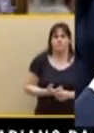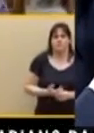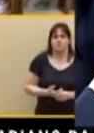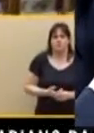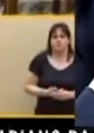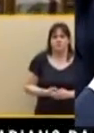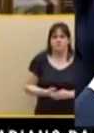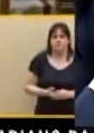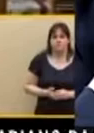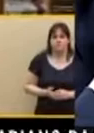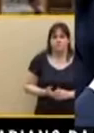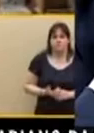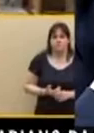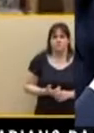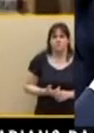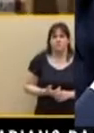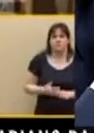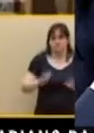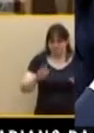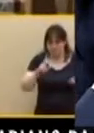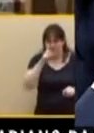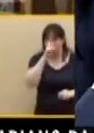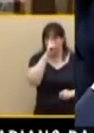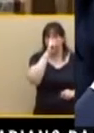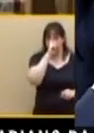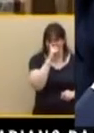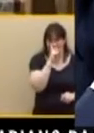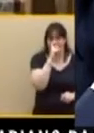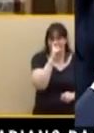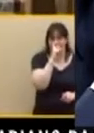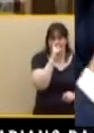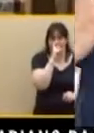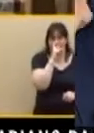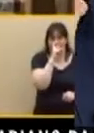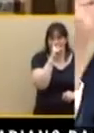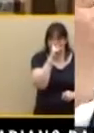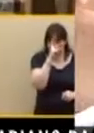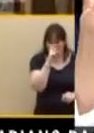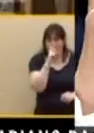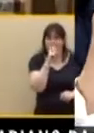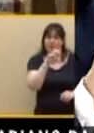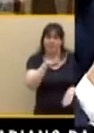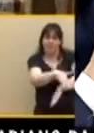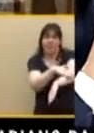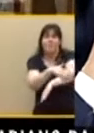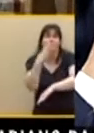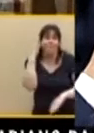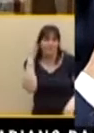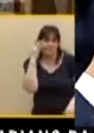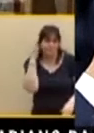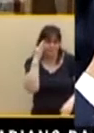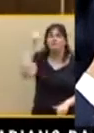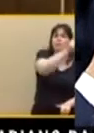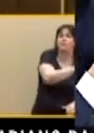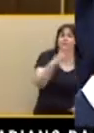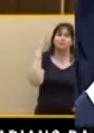enorme no perdón 63 diputados las primeras elecciones sobre eso mejor resultado histórico sí sí pero un